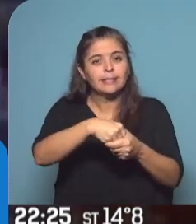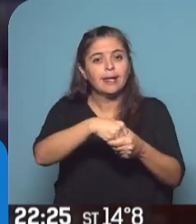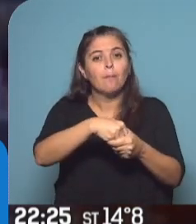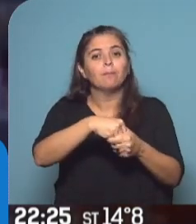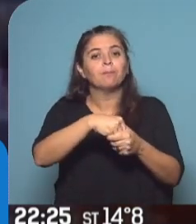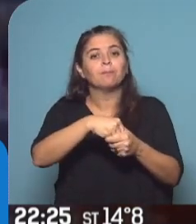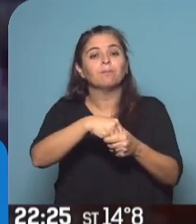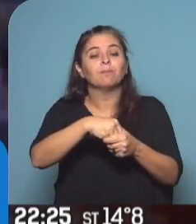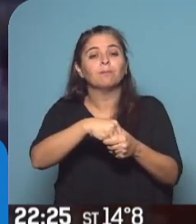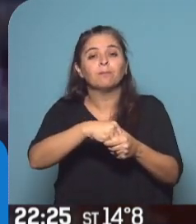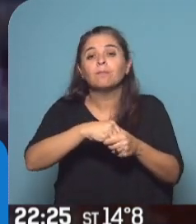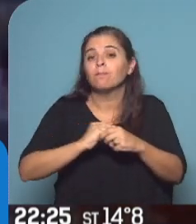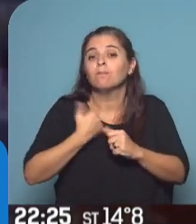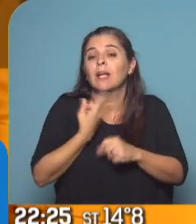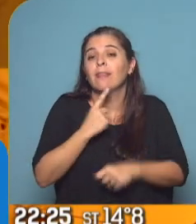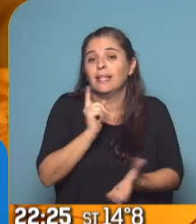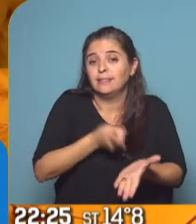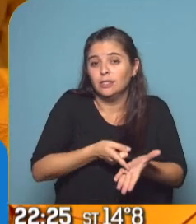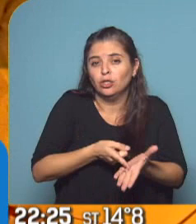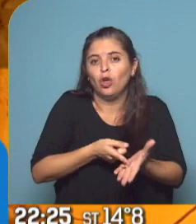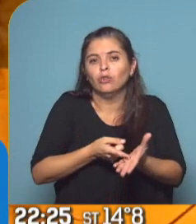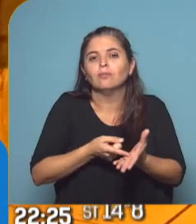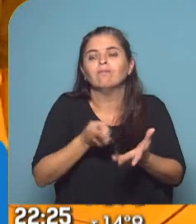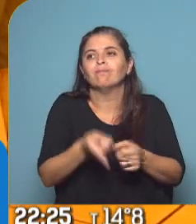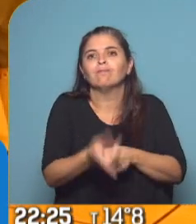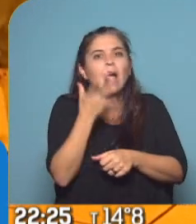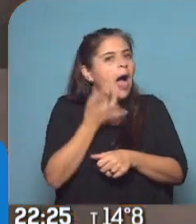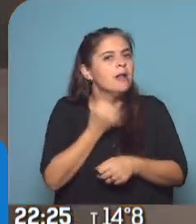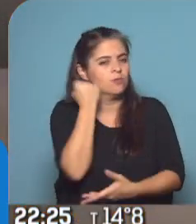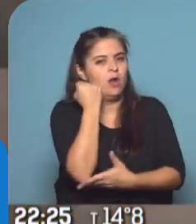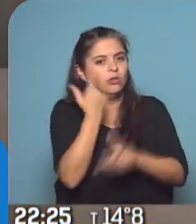desde económico y por ocasiones huawei